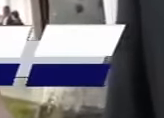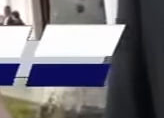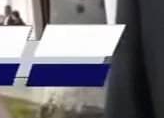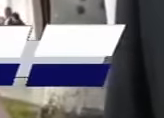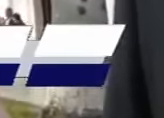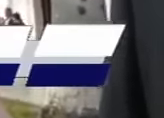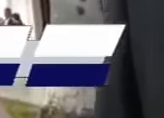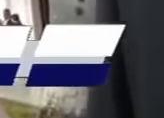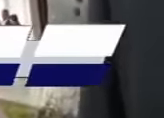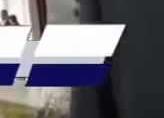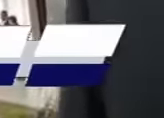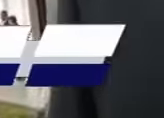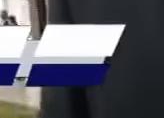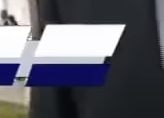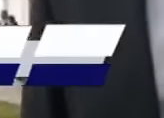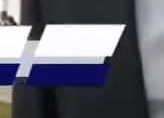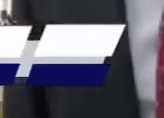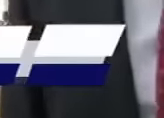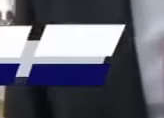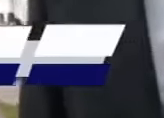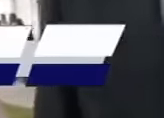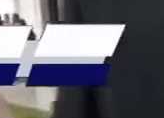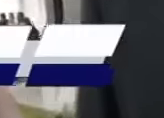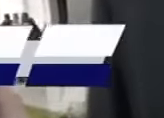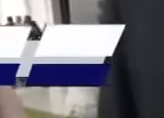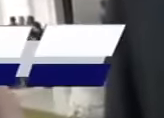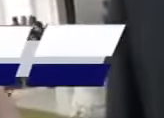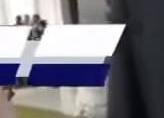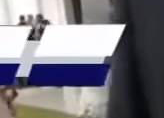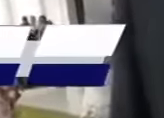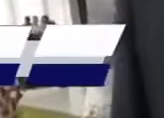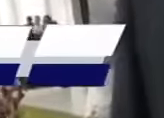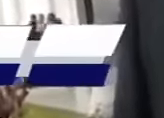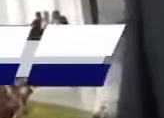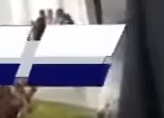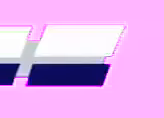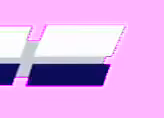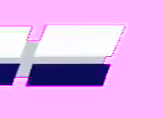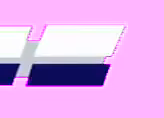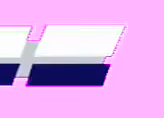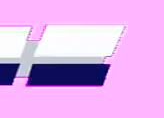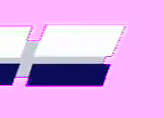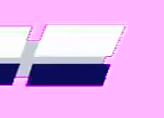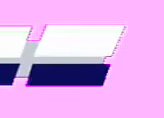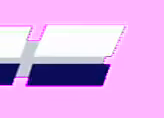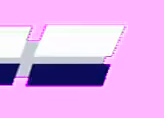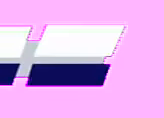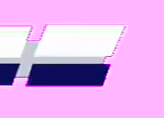hoy, hemos también autorizado desde la Asamblea Nacional la ampliación de la poligonal.